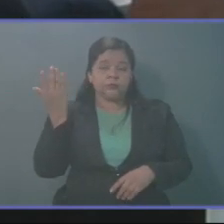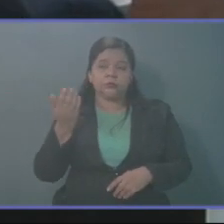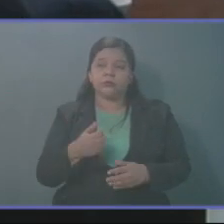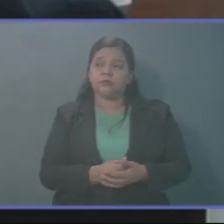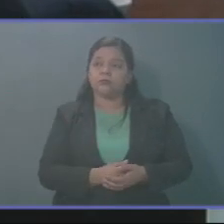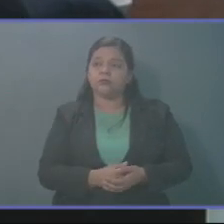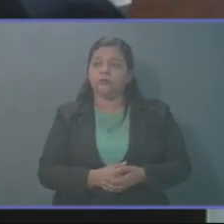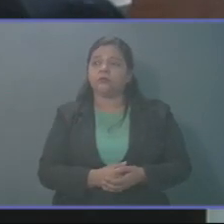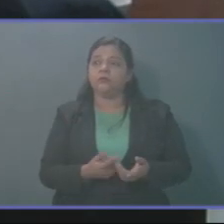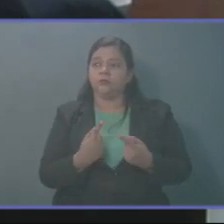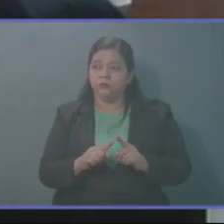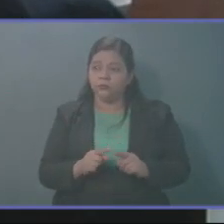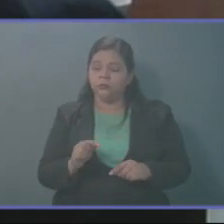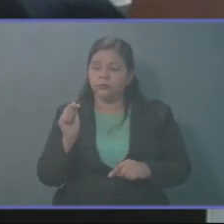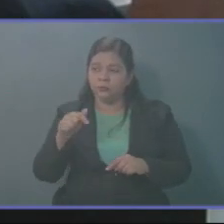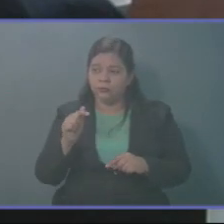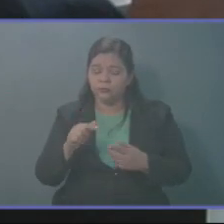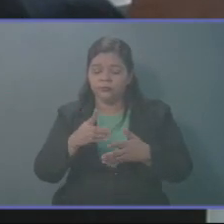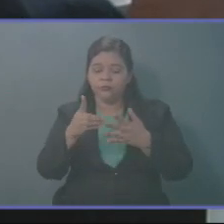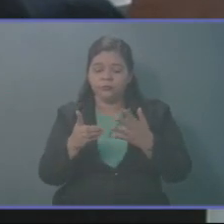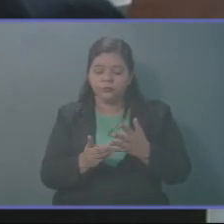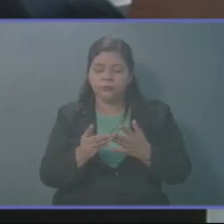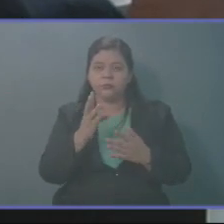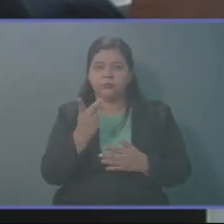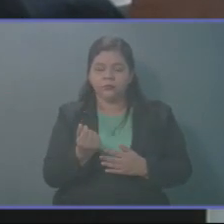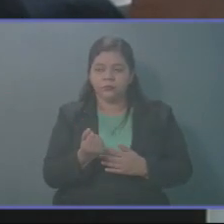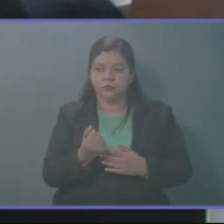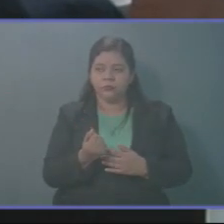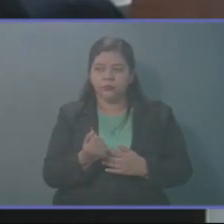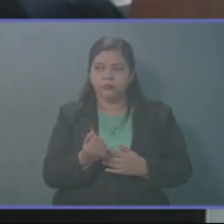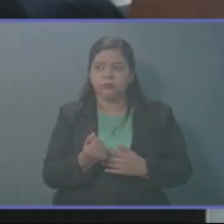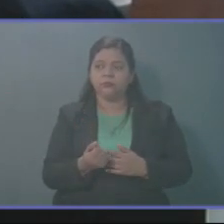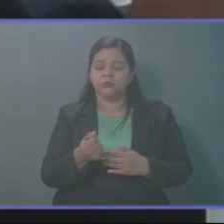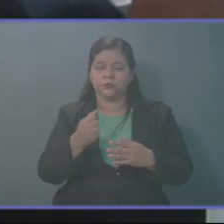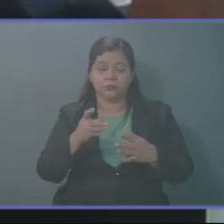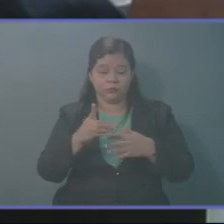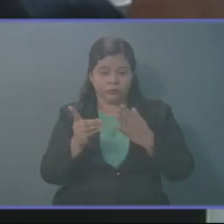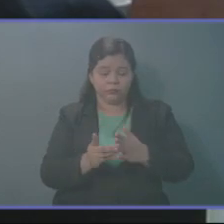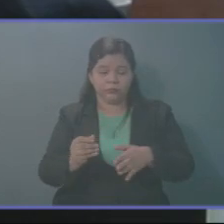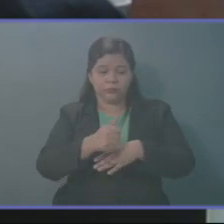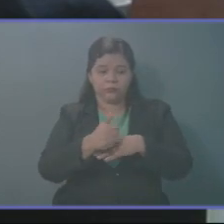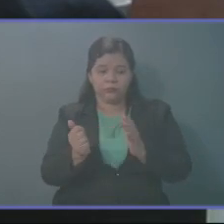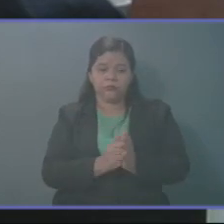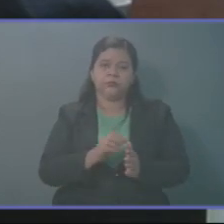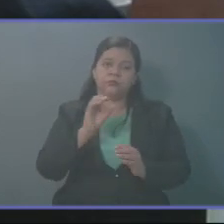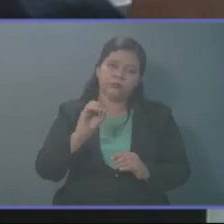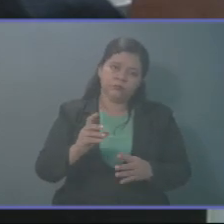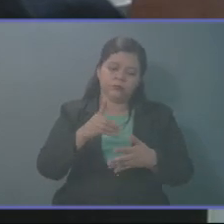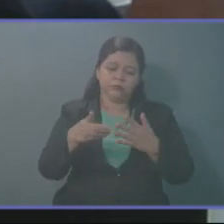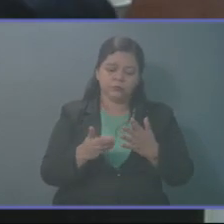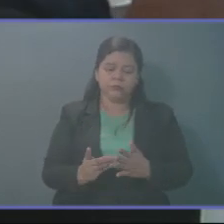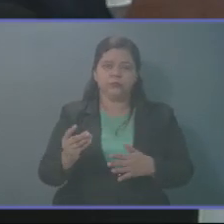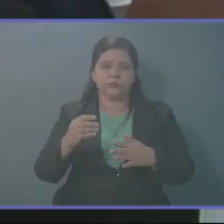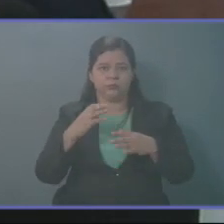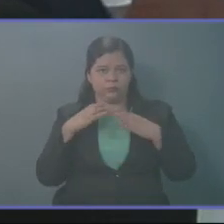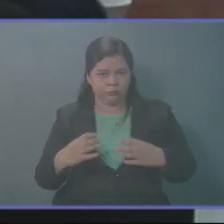COVID-19, mediante los decretos ejecutivos o legislativos respectivos. Leído, presidente.